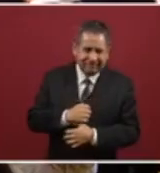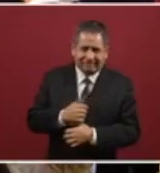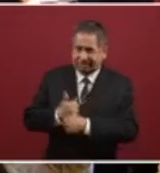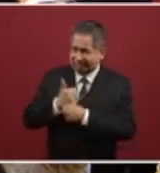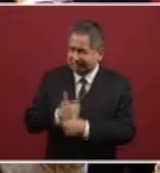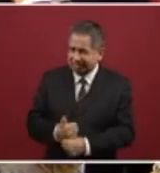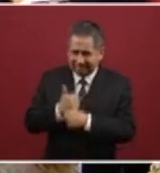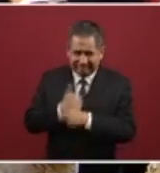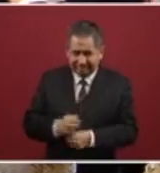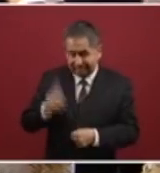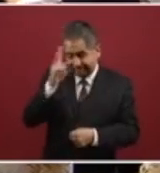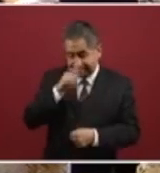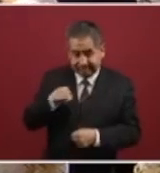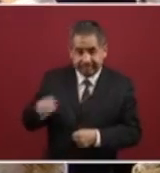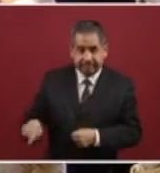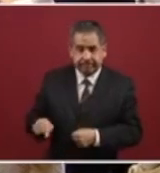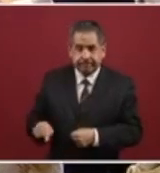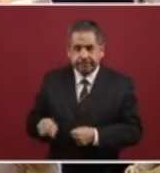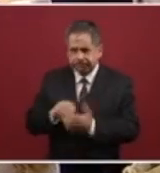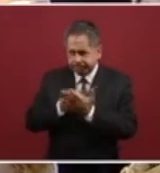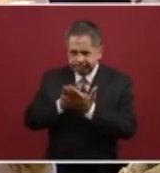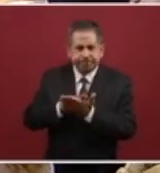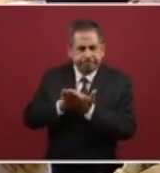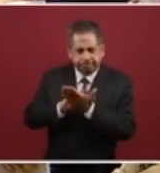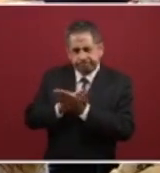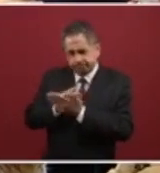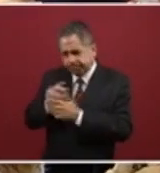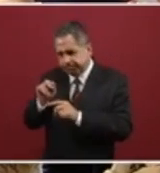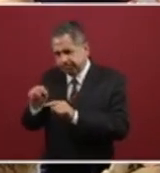son terribles. Ahí está muy documentado.